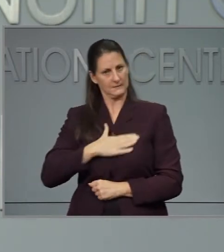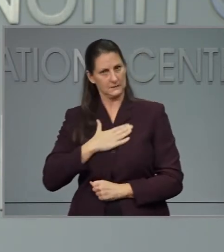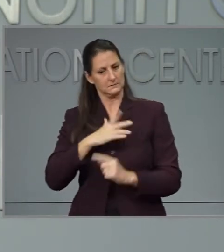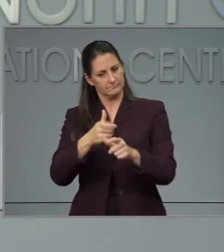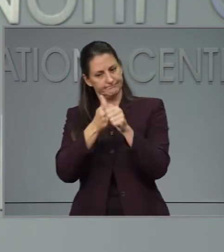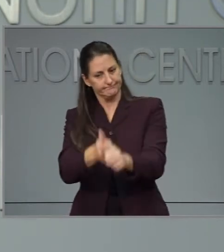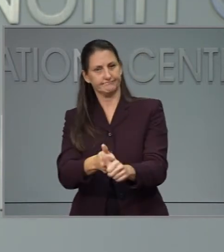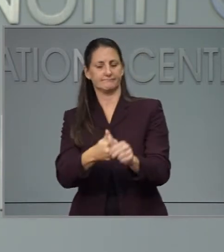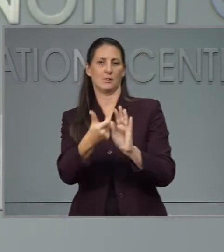por favor.